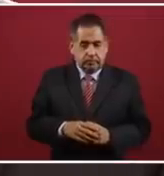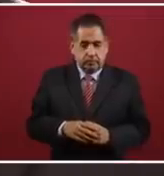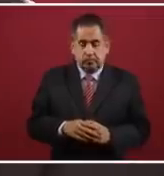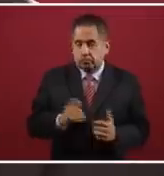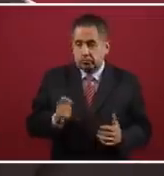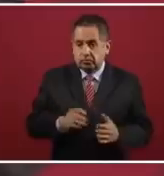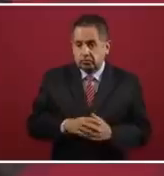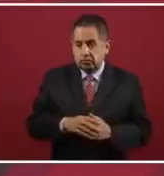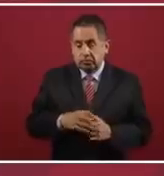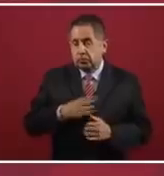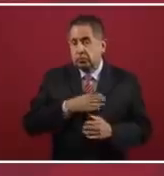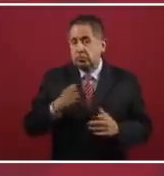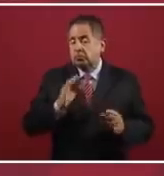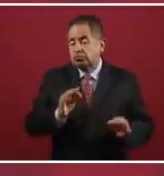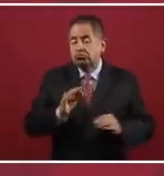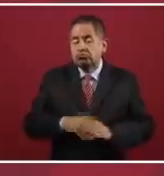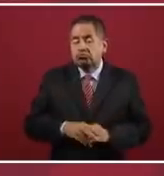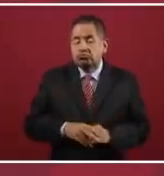una buena